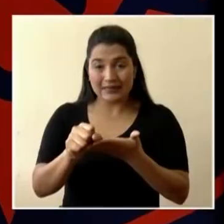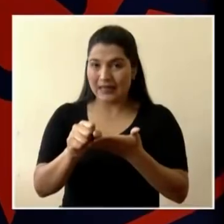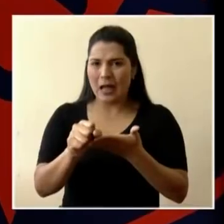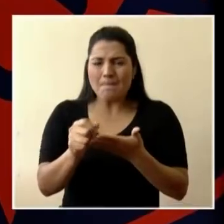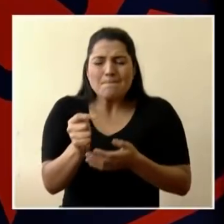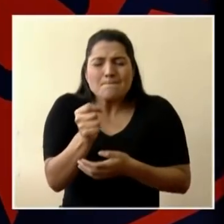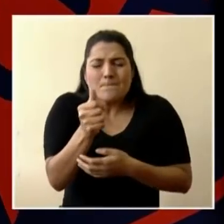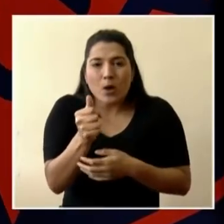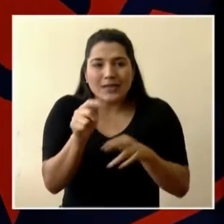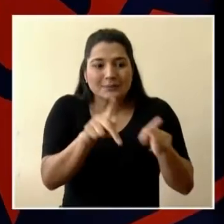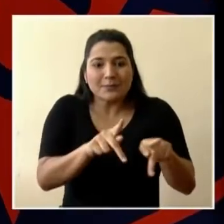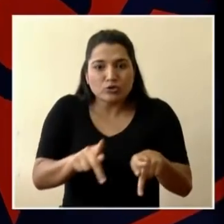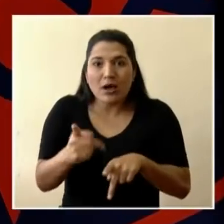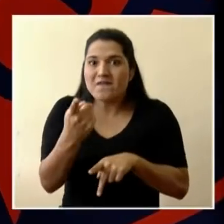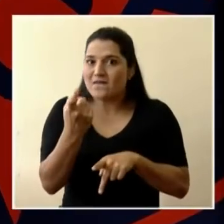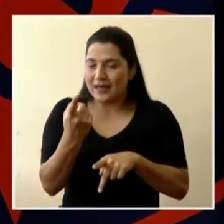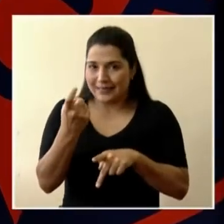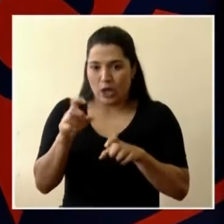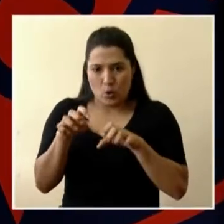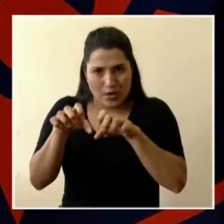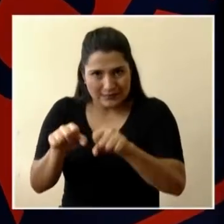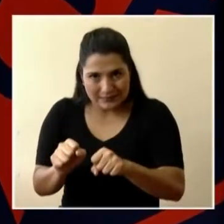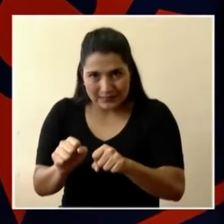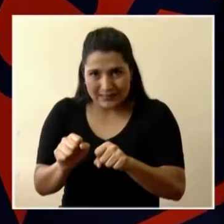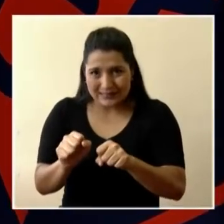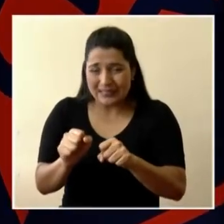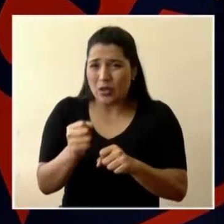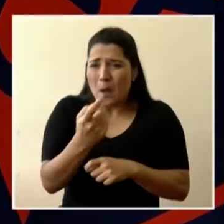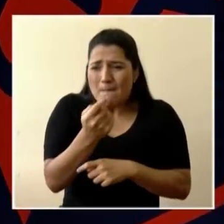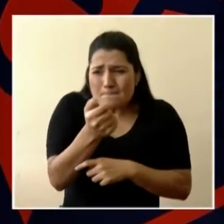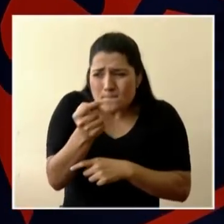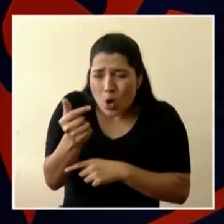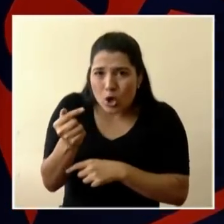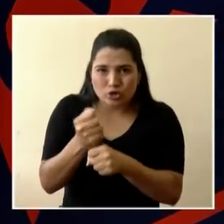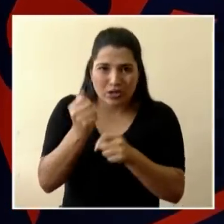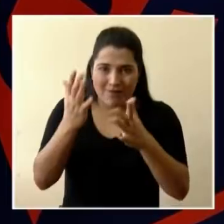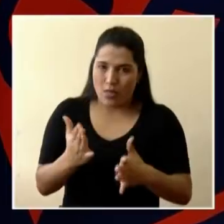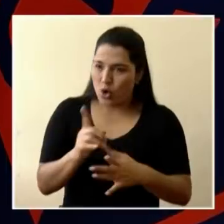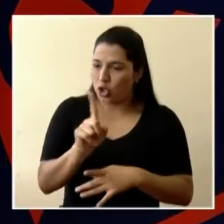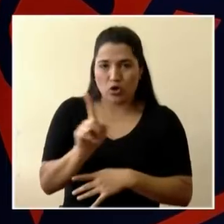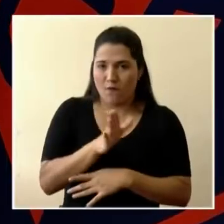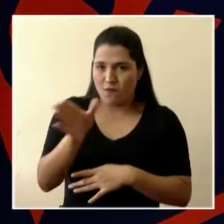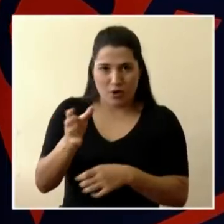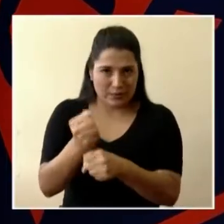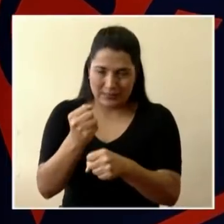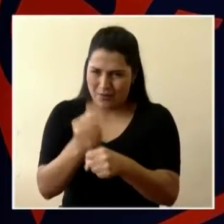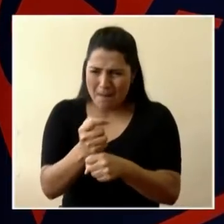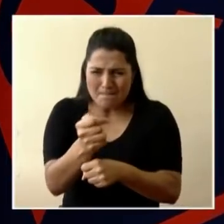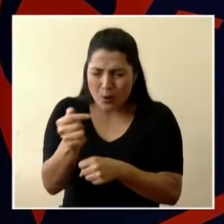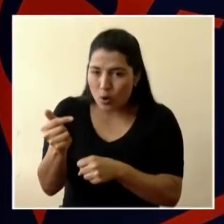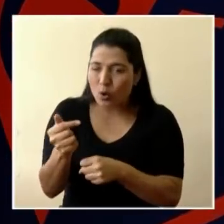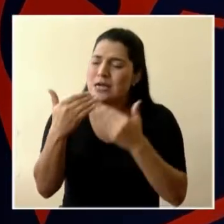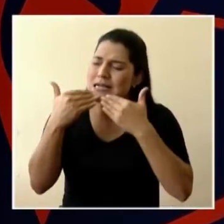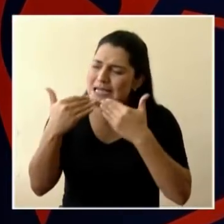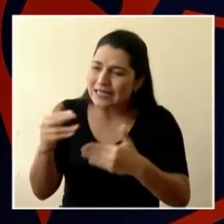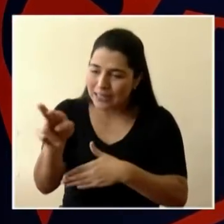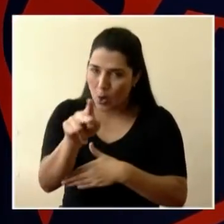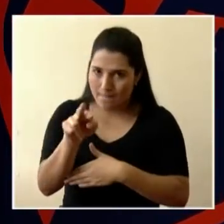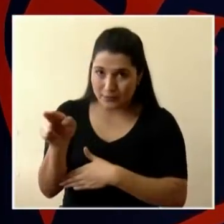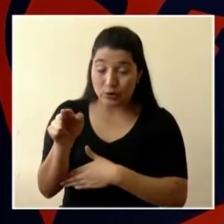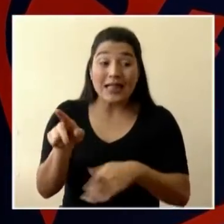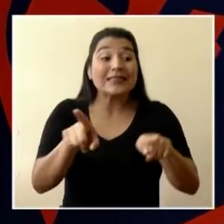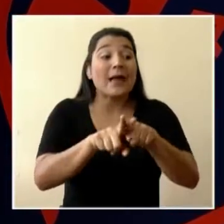fue mínimo. Mis respetos a todos los compañeros que estuvieron trabajando en los 3 turnos. También agradecerle a los taxistas y a los transportistas,